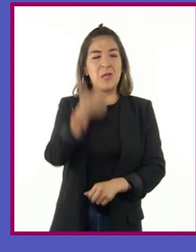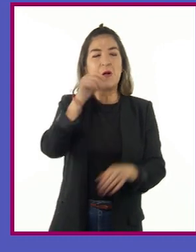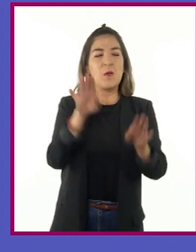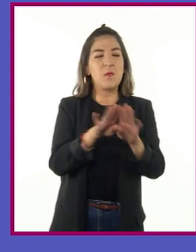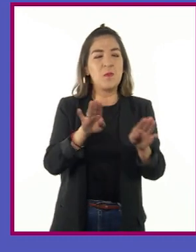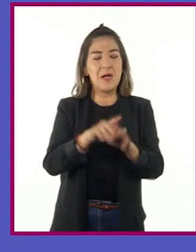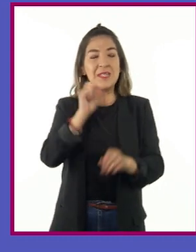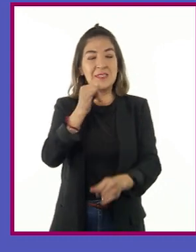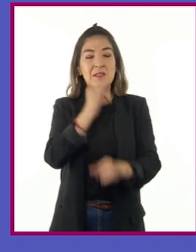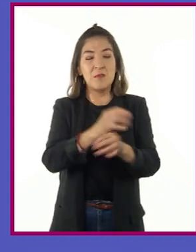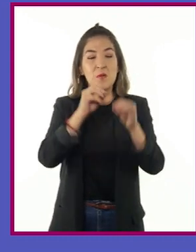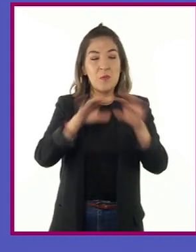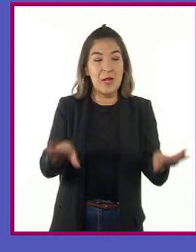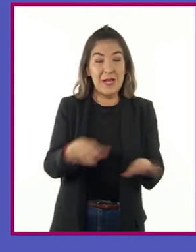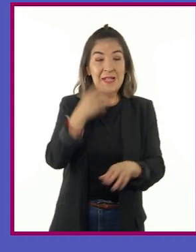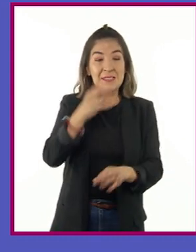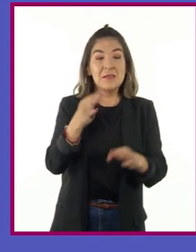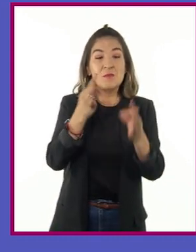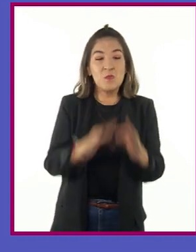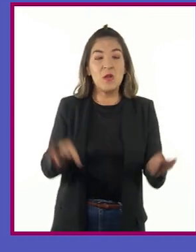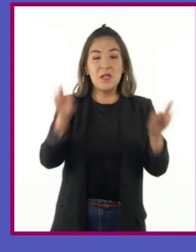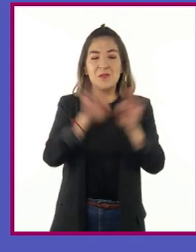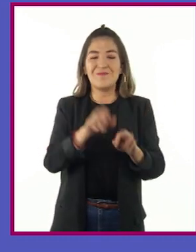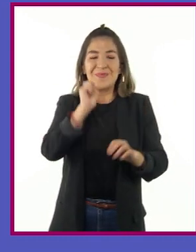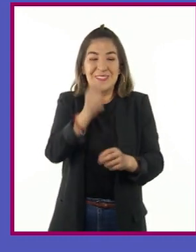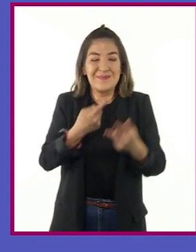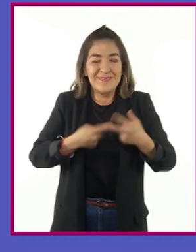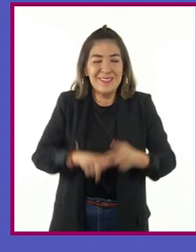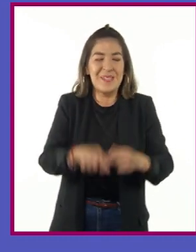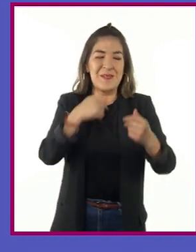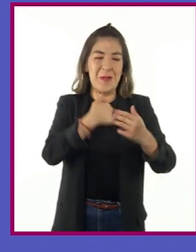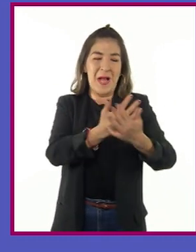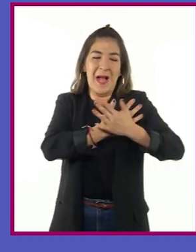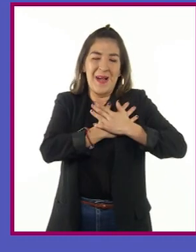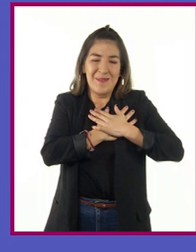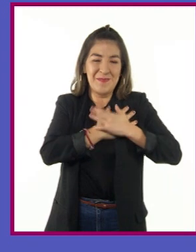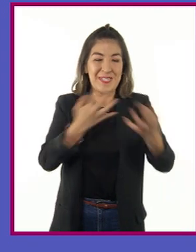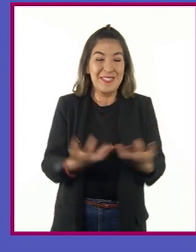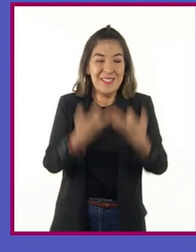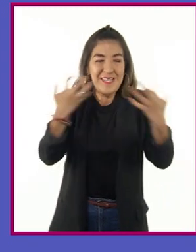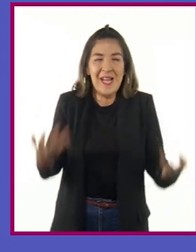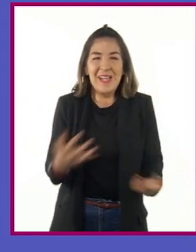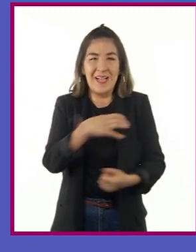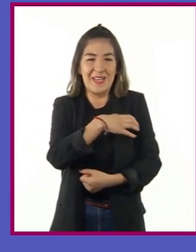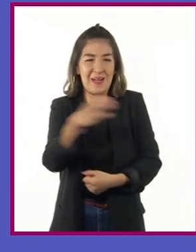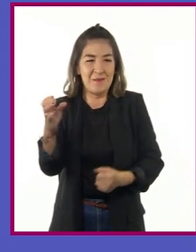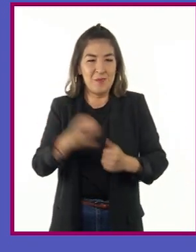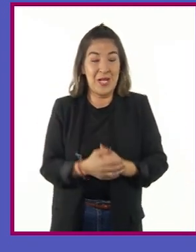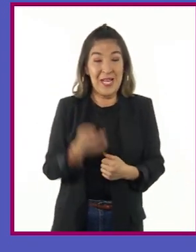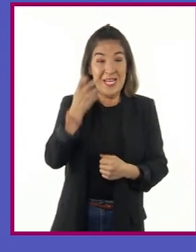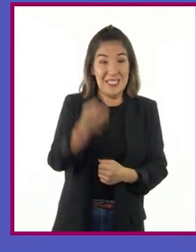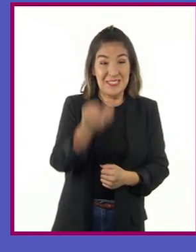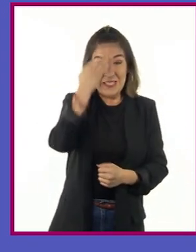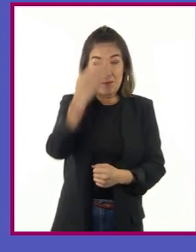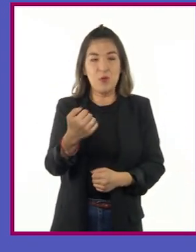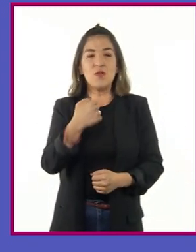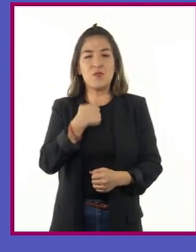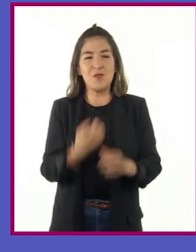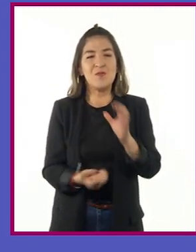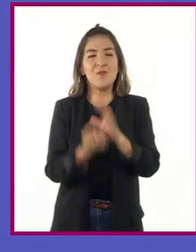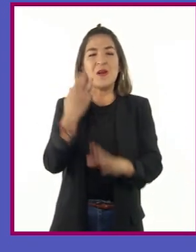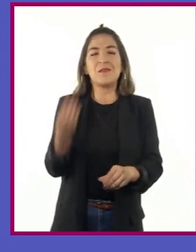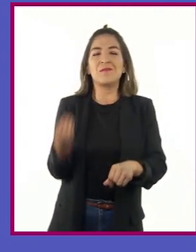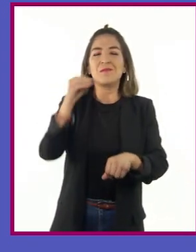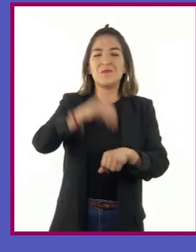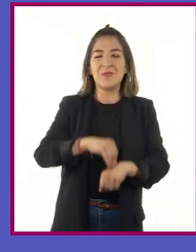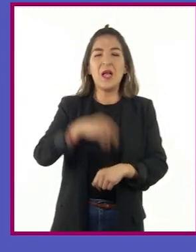que me formó espiritualmente en el amor a la tierra y del pueblo campesino. En ese tiempo adopté mi seudónimo,